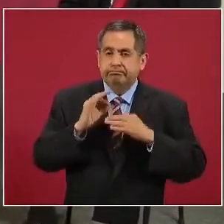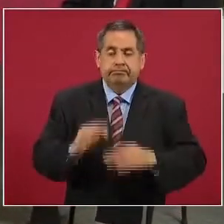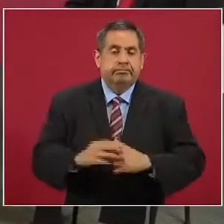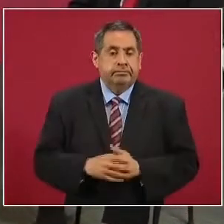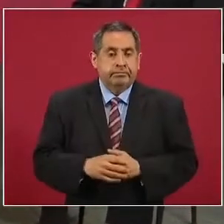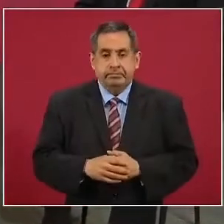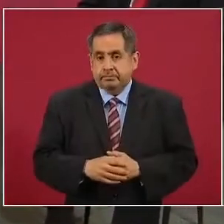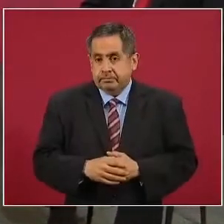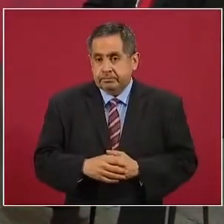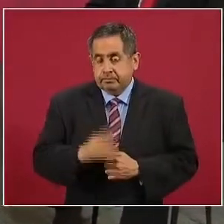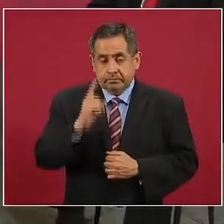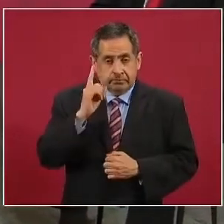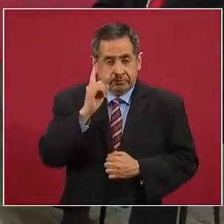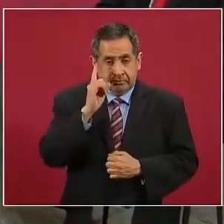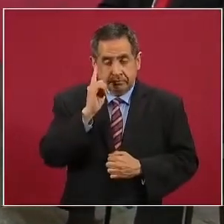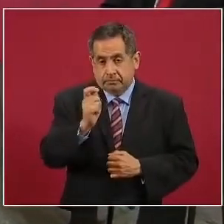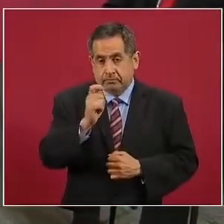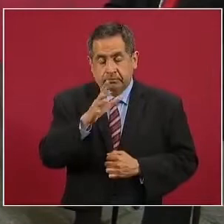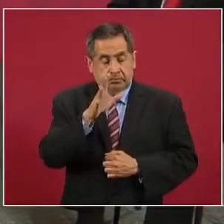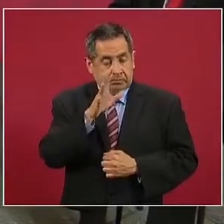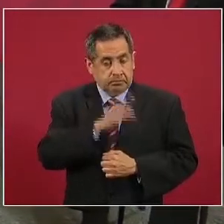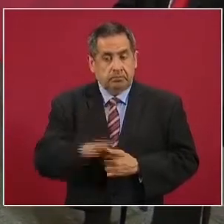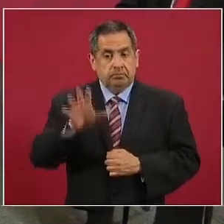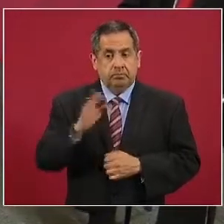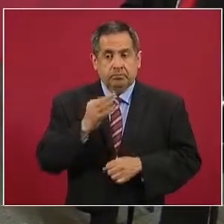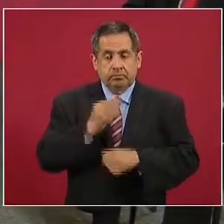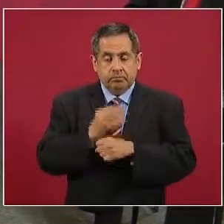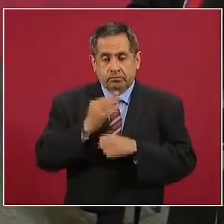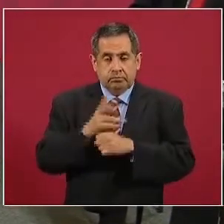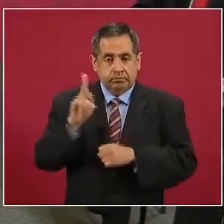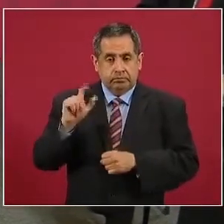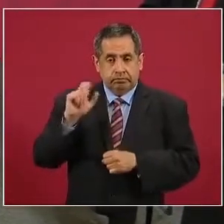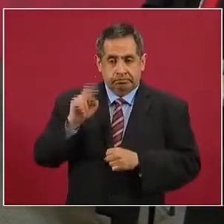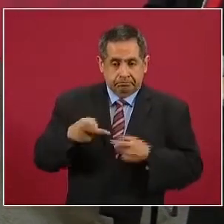Y lo más destacado en nuestra estrategia,